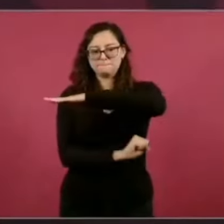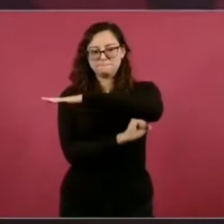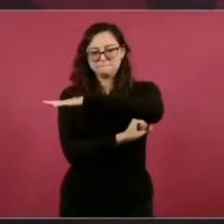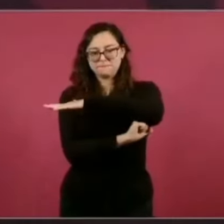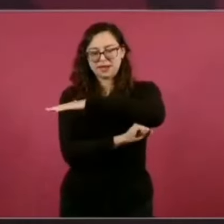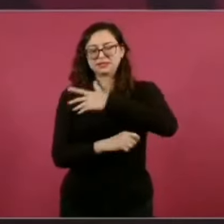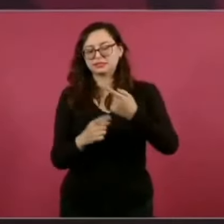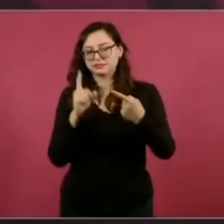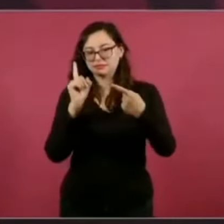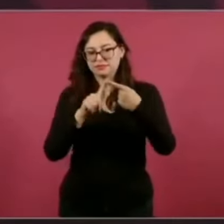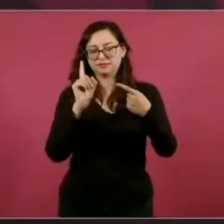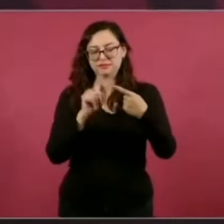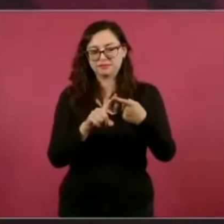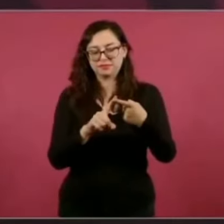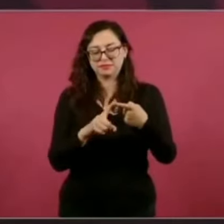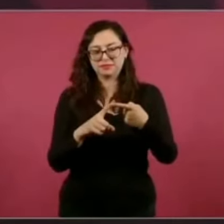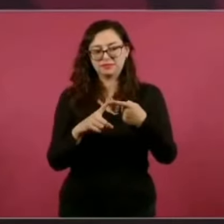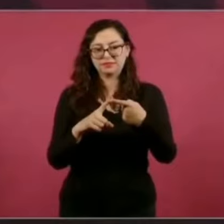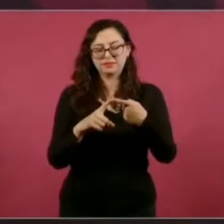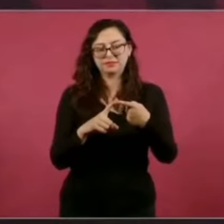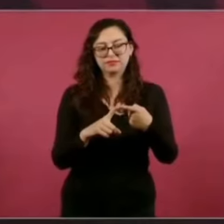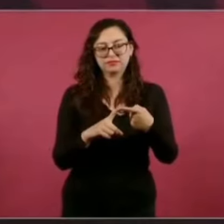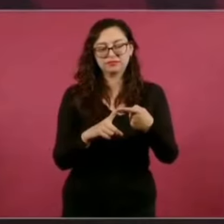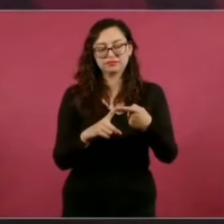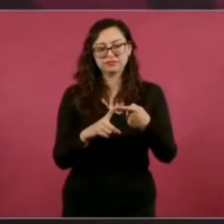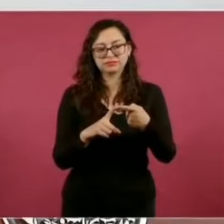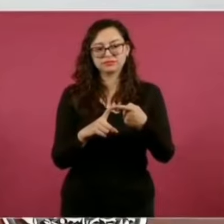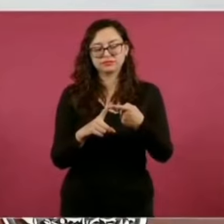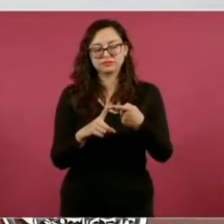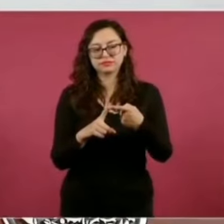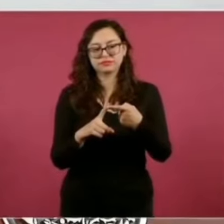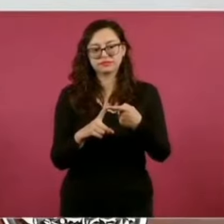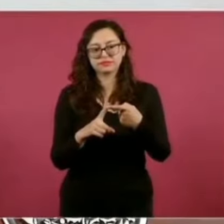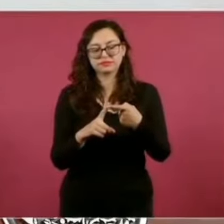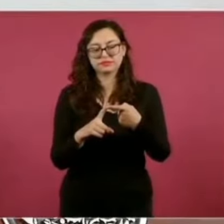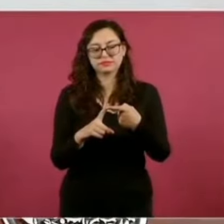la herencia cultural que heredamos